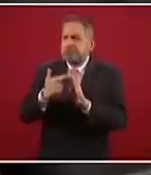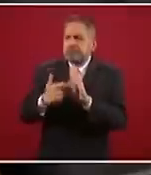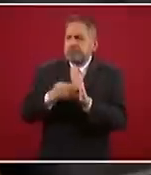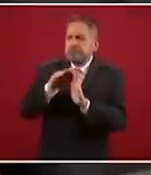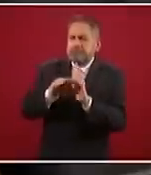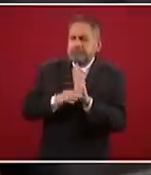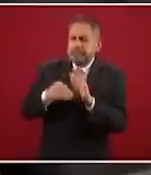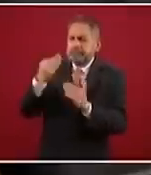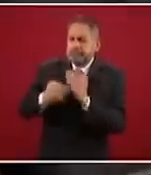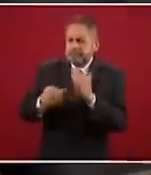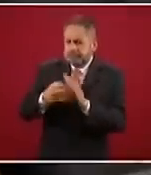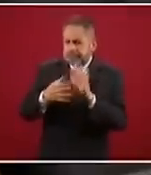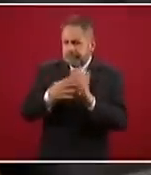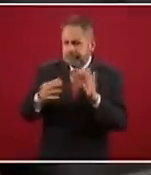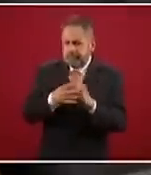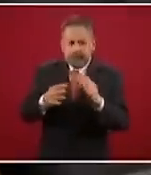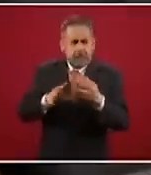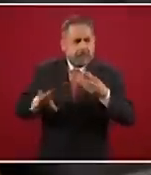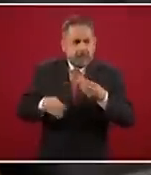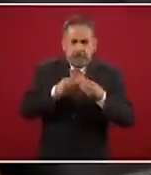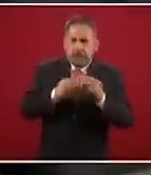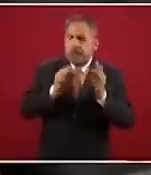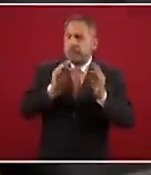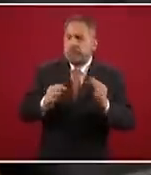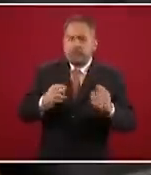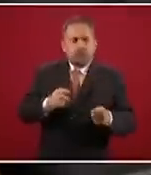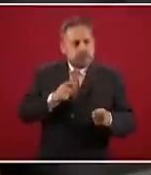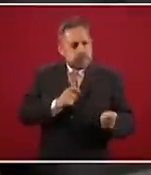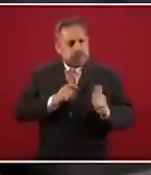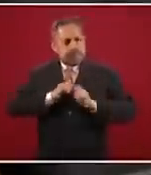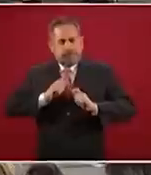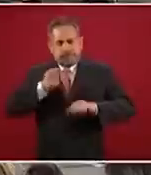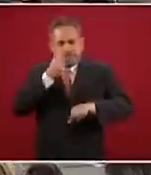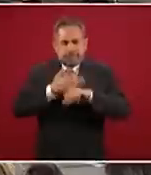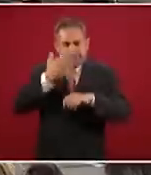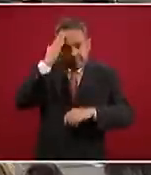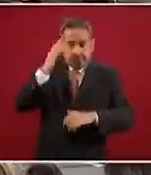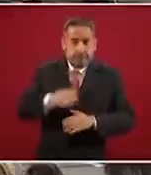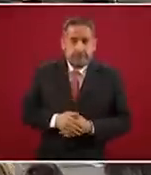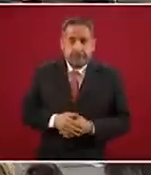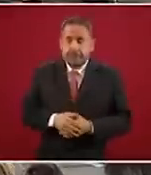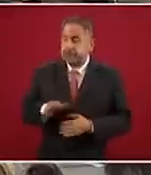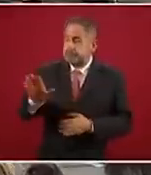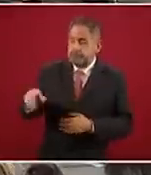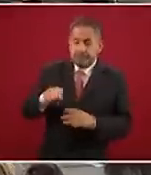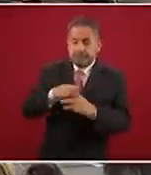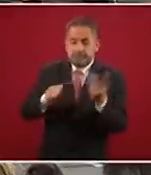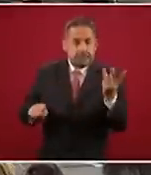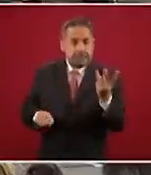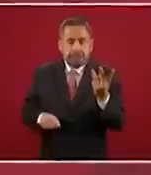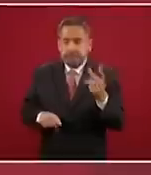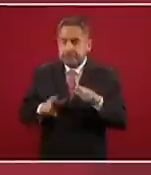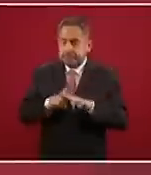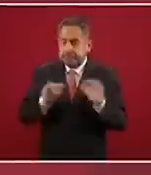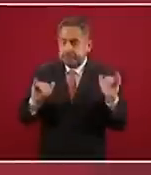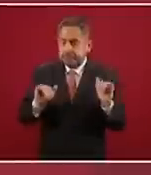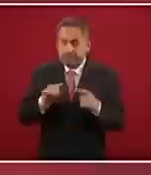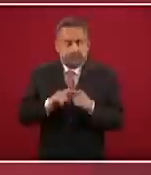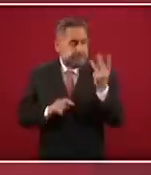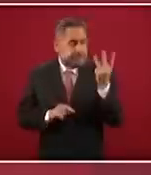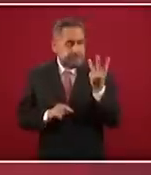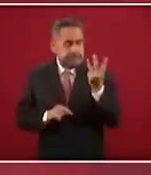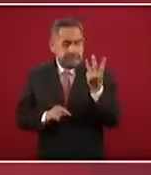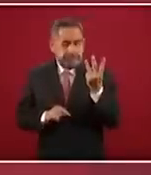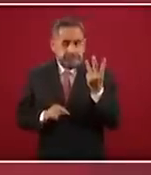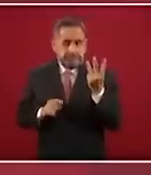no acumularon para presidir el sindicato? Ninguno de los tres acreditó,